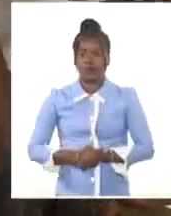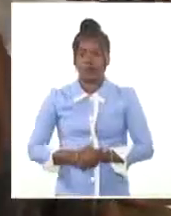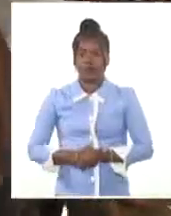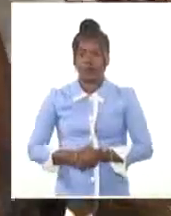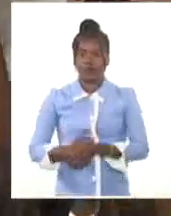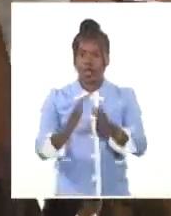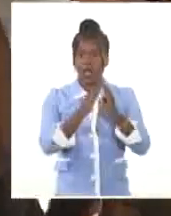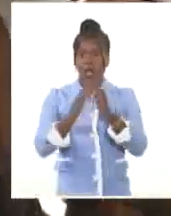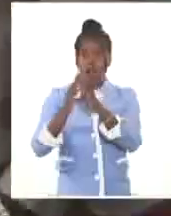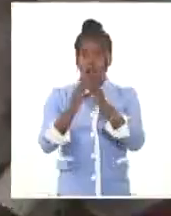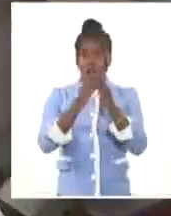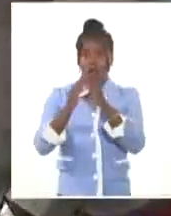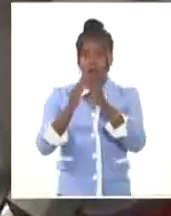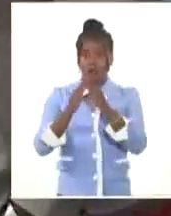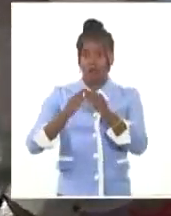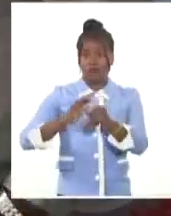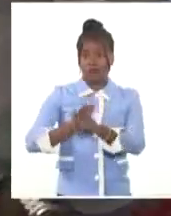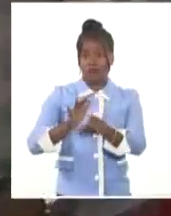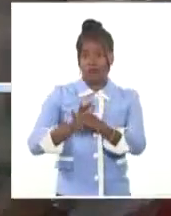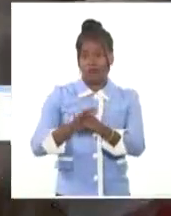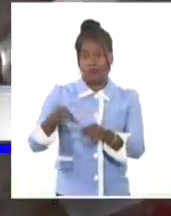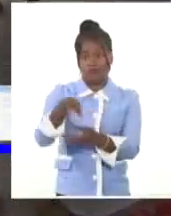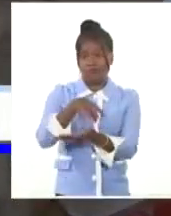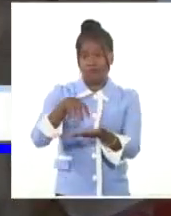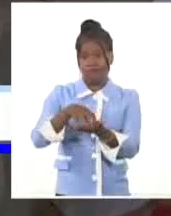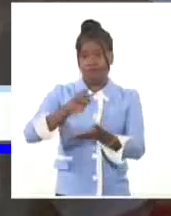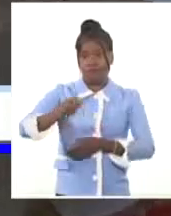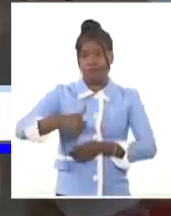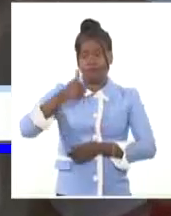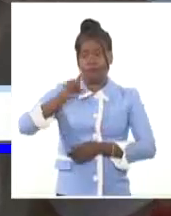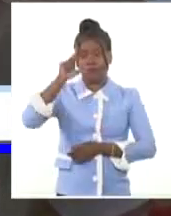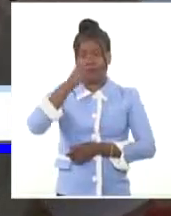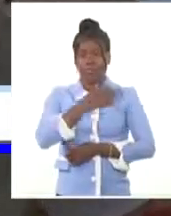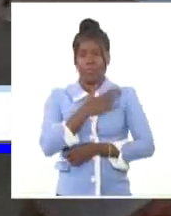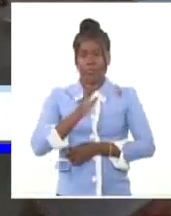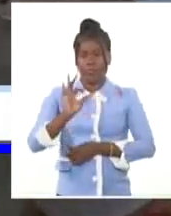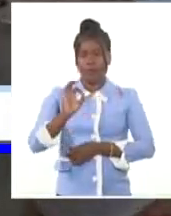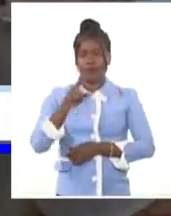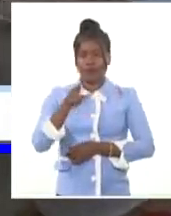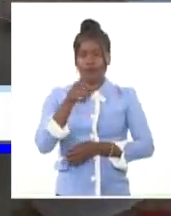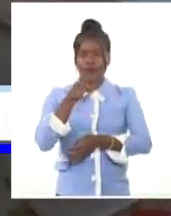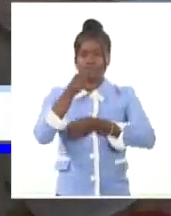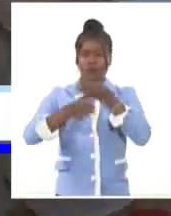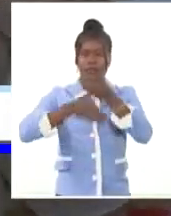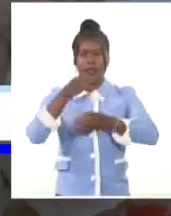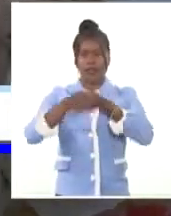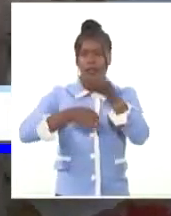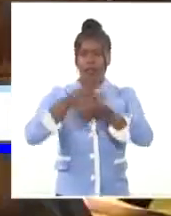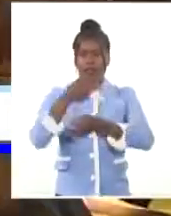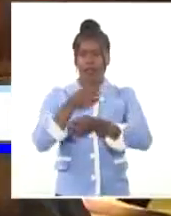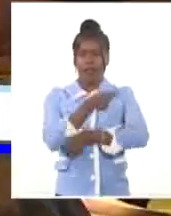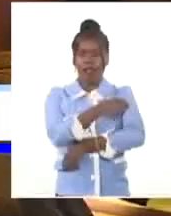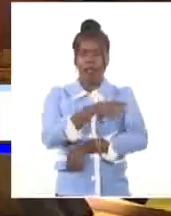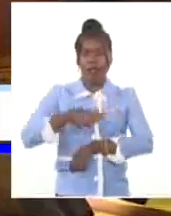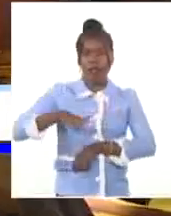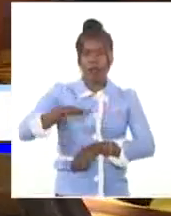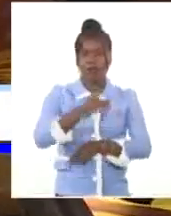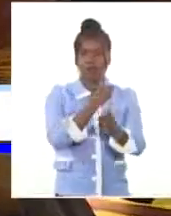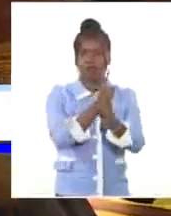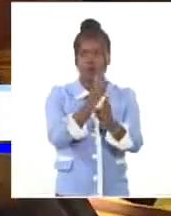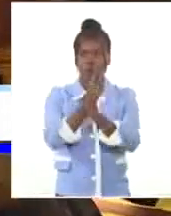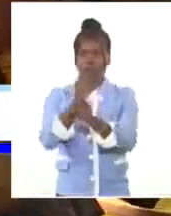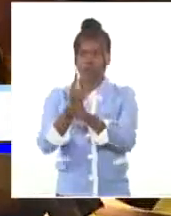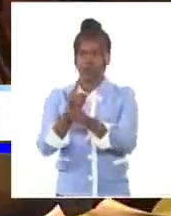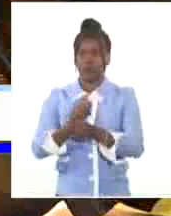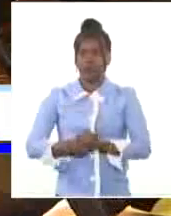En el barrio arroyense Vijalinda, el también presidente del Consejo de Estado sostuvo un fraternal encuentro con la población, donde